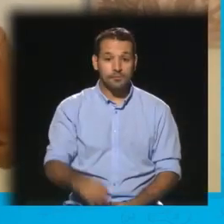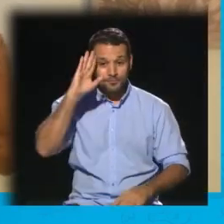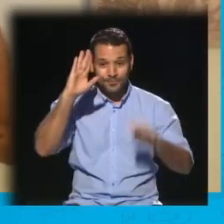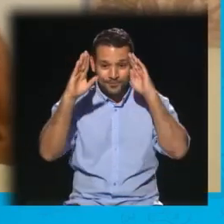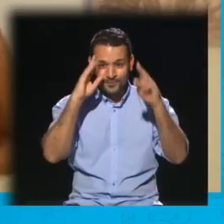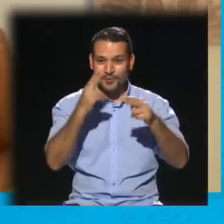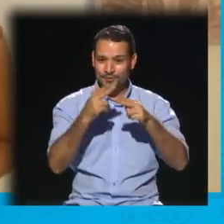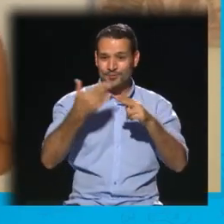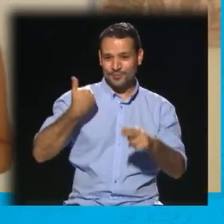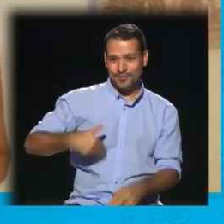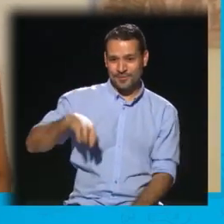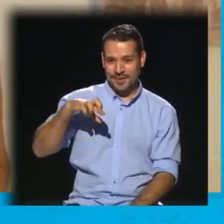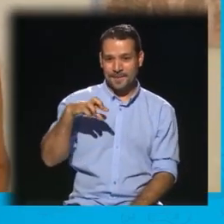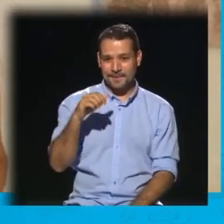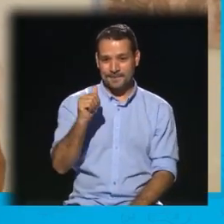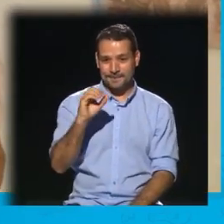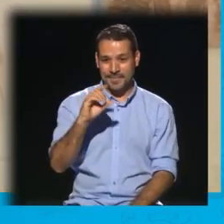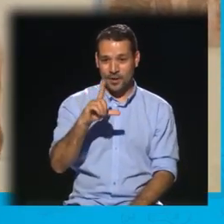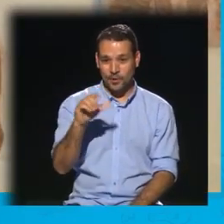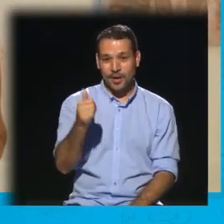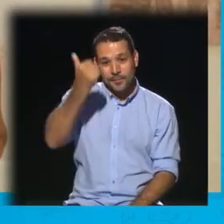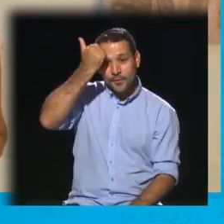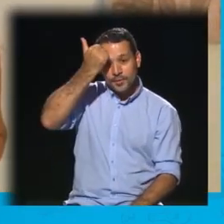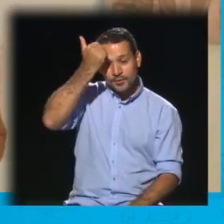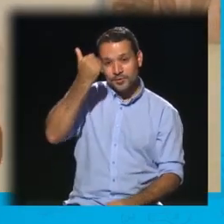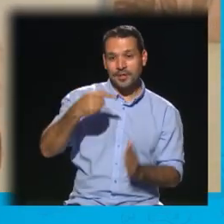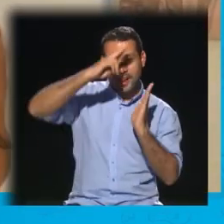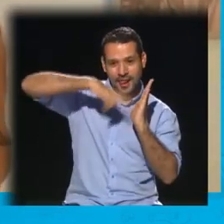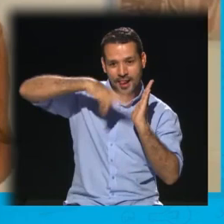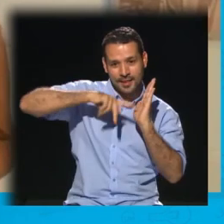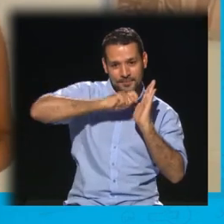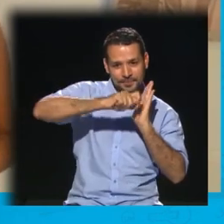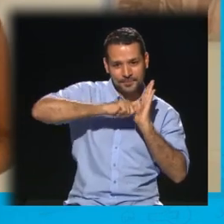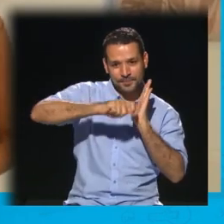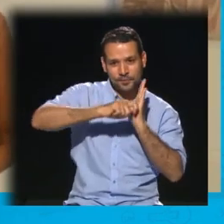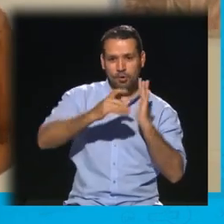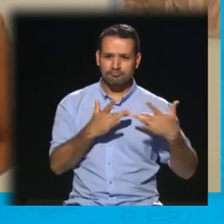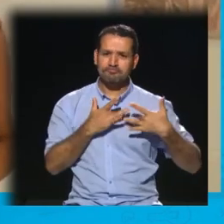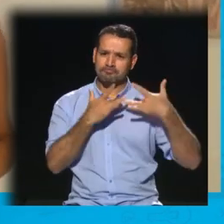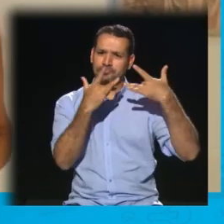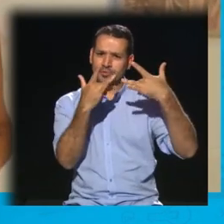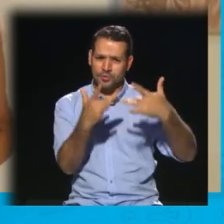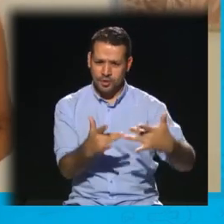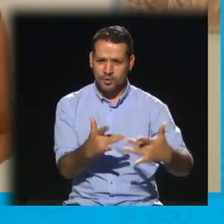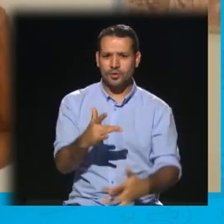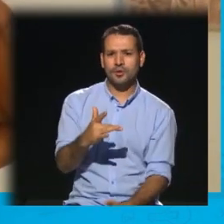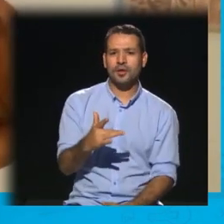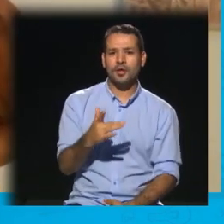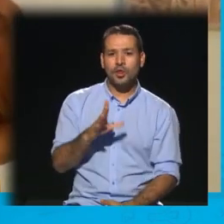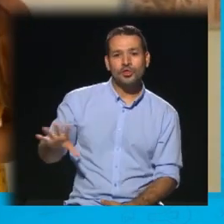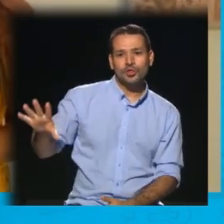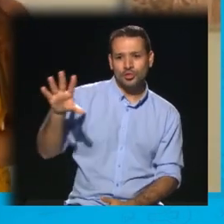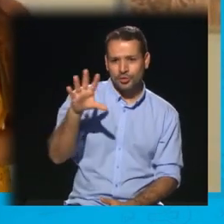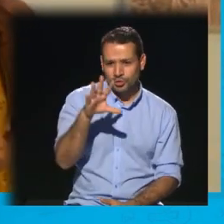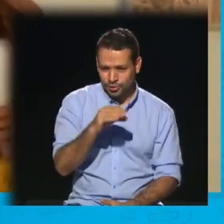Mi nombre es Paola Posada, soy docente de lectura y escritura y hago parte del voluntariado Working Together de parte de